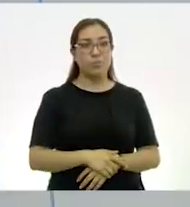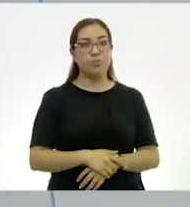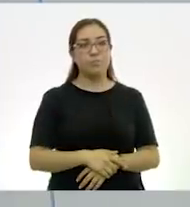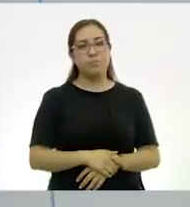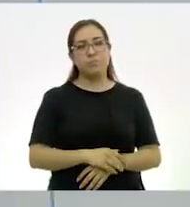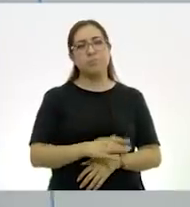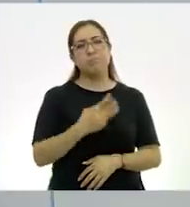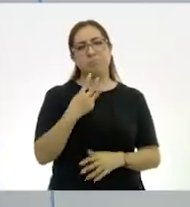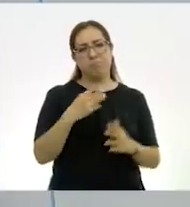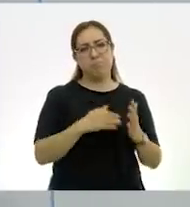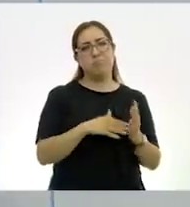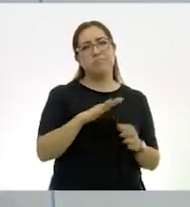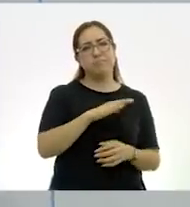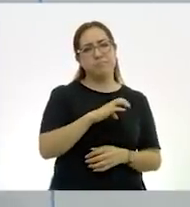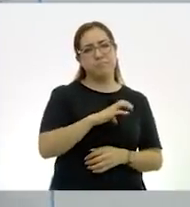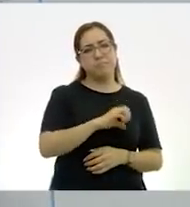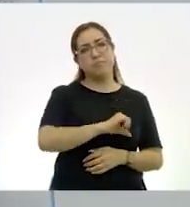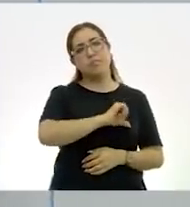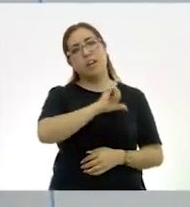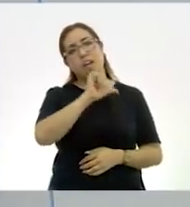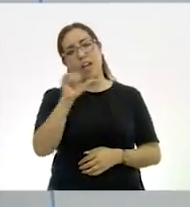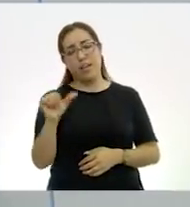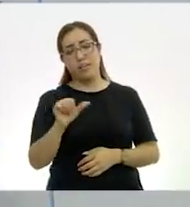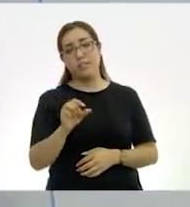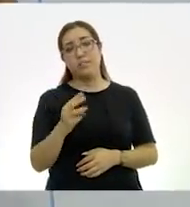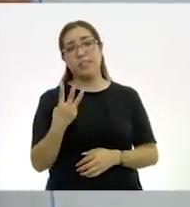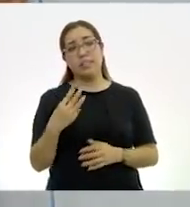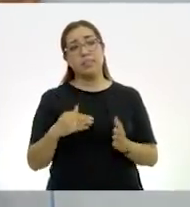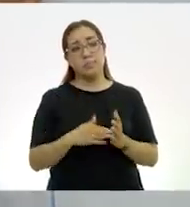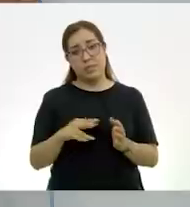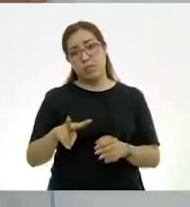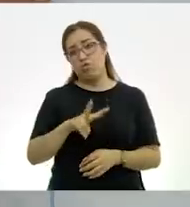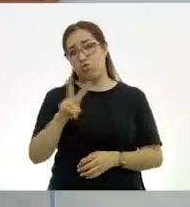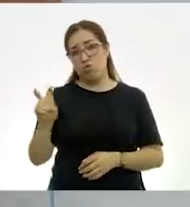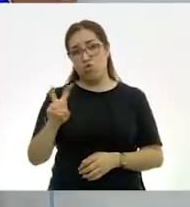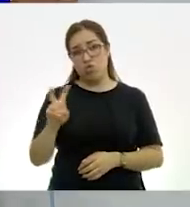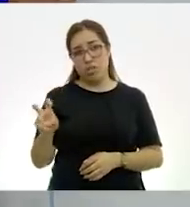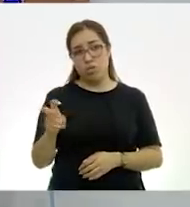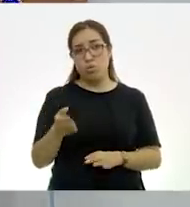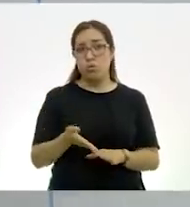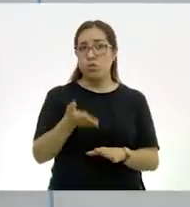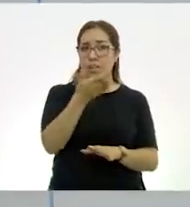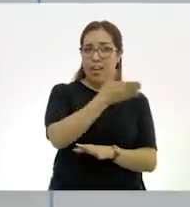a 3200 antes de Cristo,